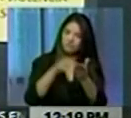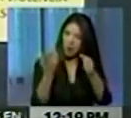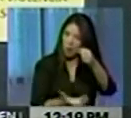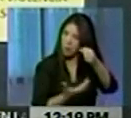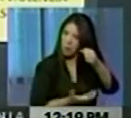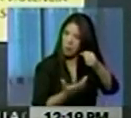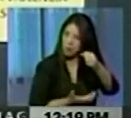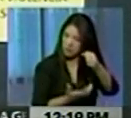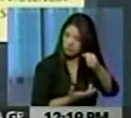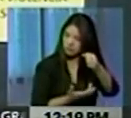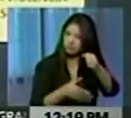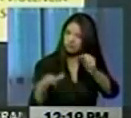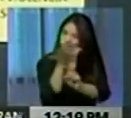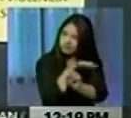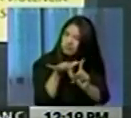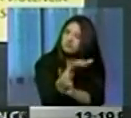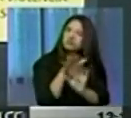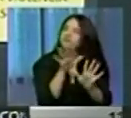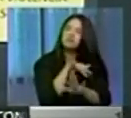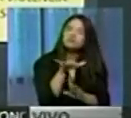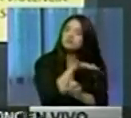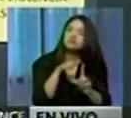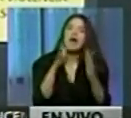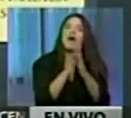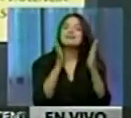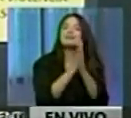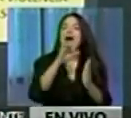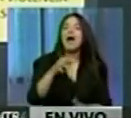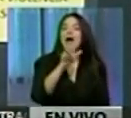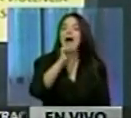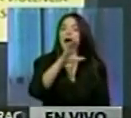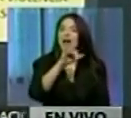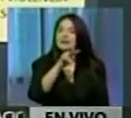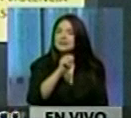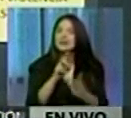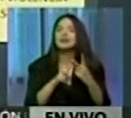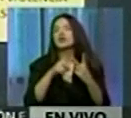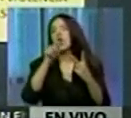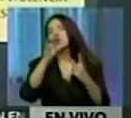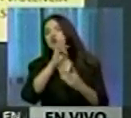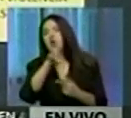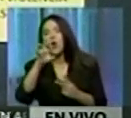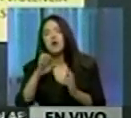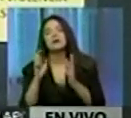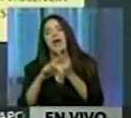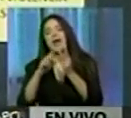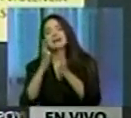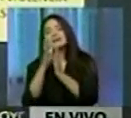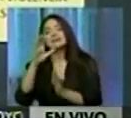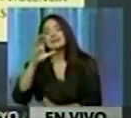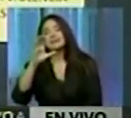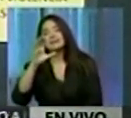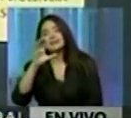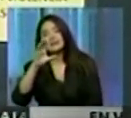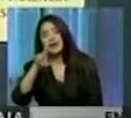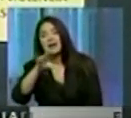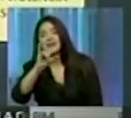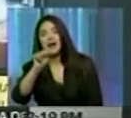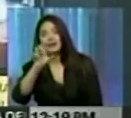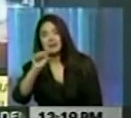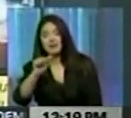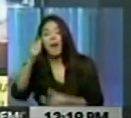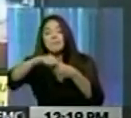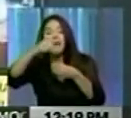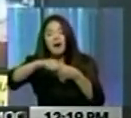que se escenificaron en los sectores San Jacinto, Torre del Saladillo, Santa Rita y Avenida Padilla del municipio de Maracaibo, así como